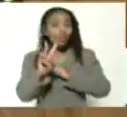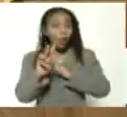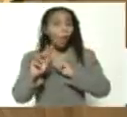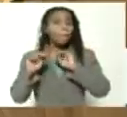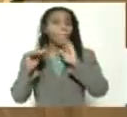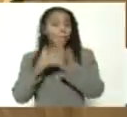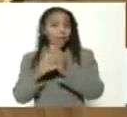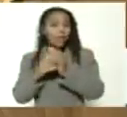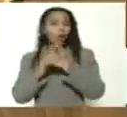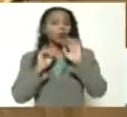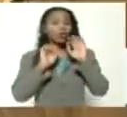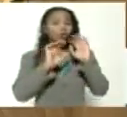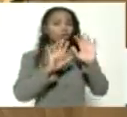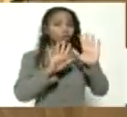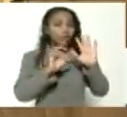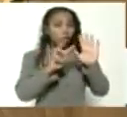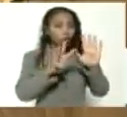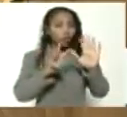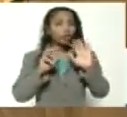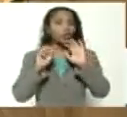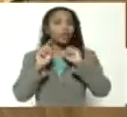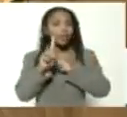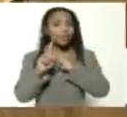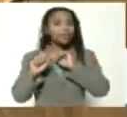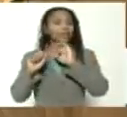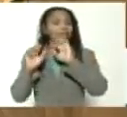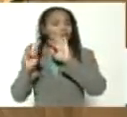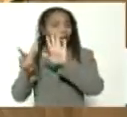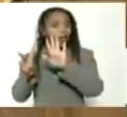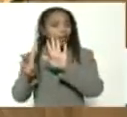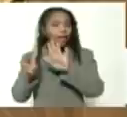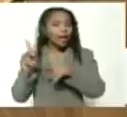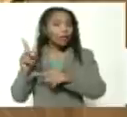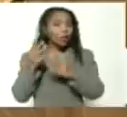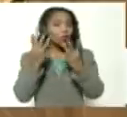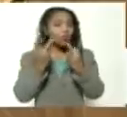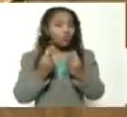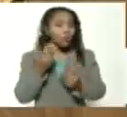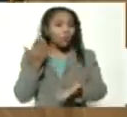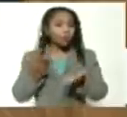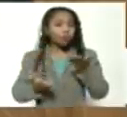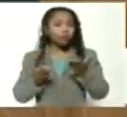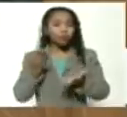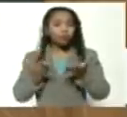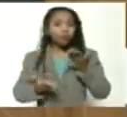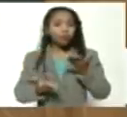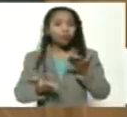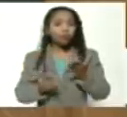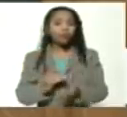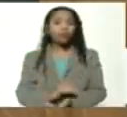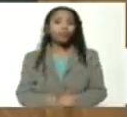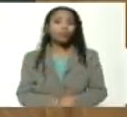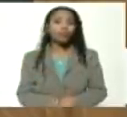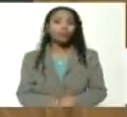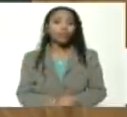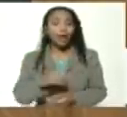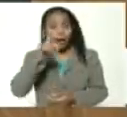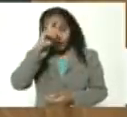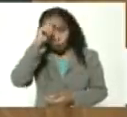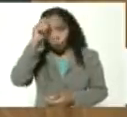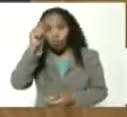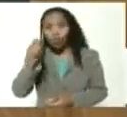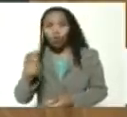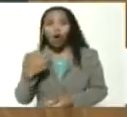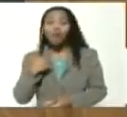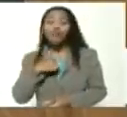1.092.817 actuaciones. Estos son cifras que, si me permiten, merecen el reconocimiento